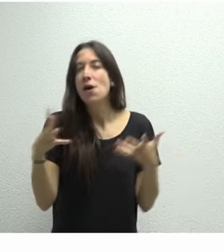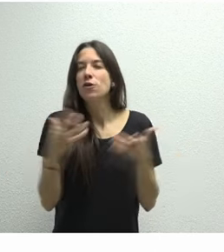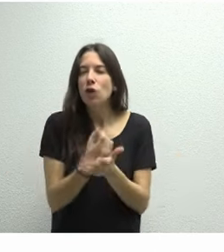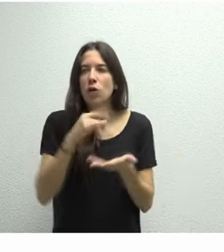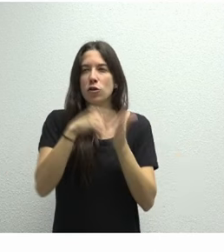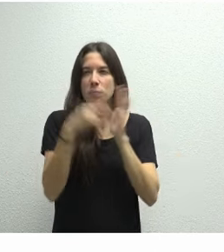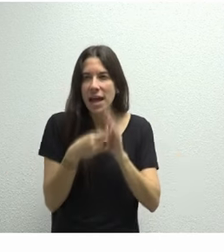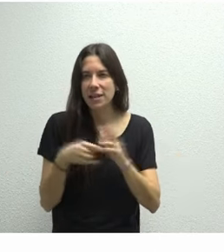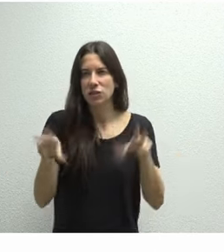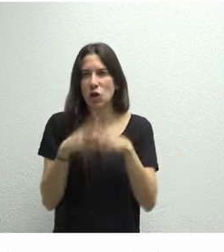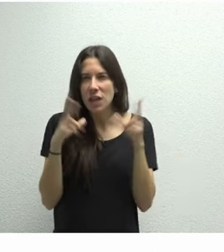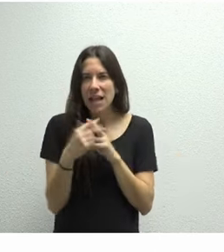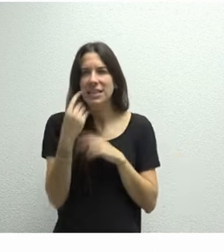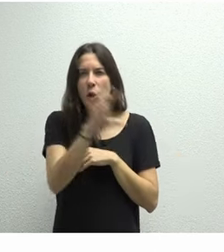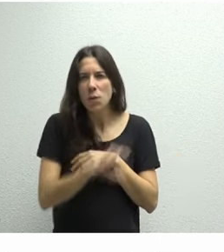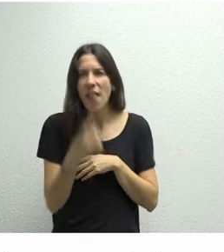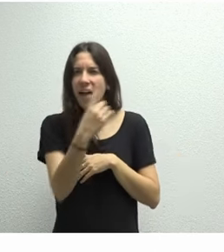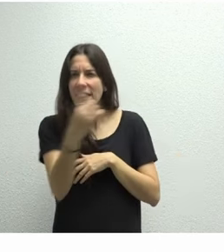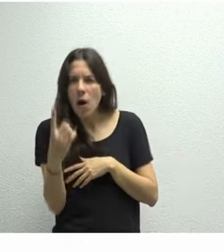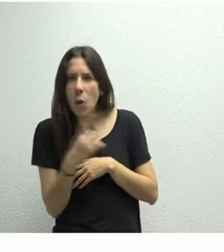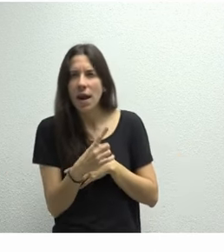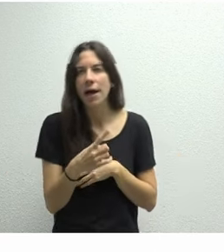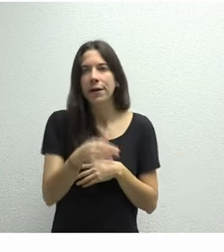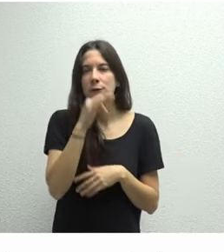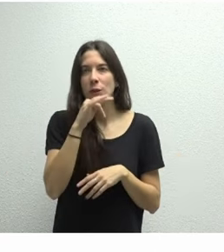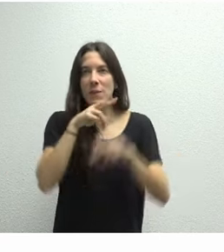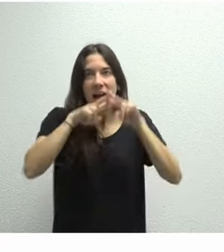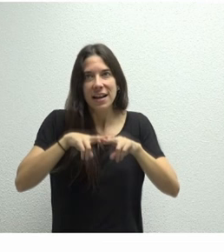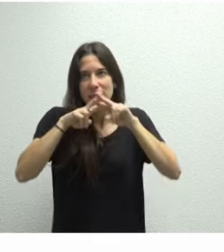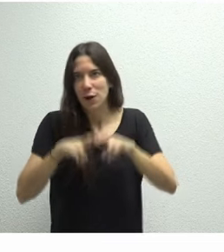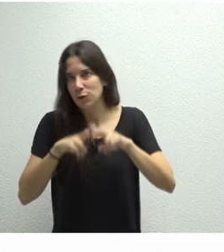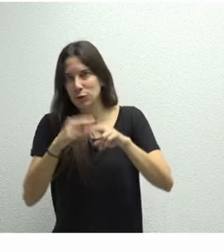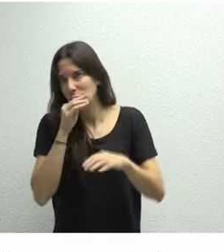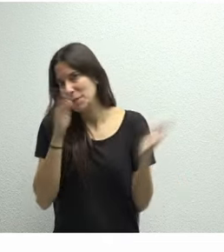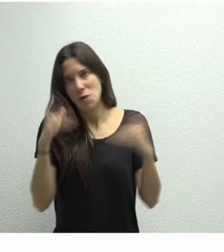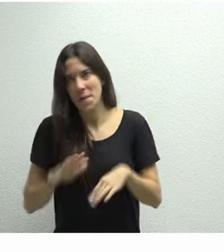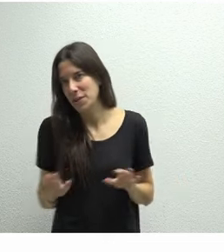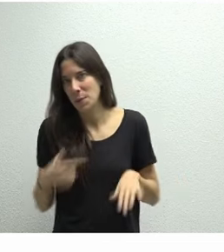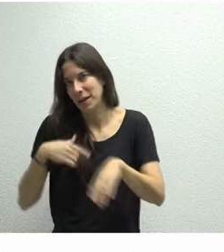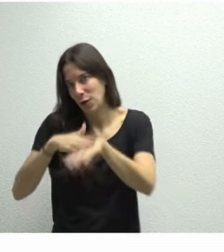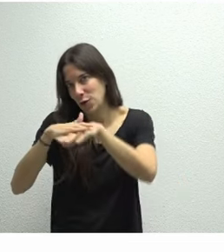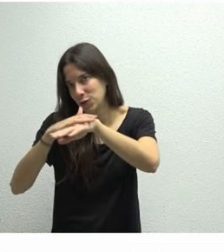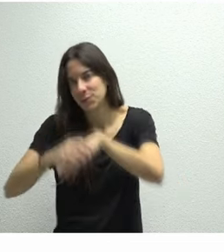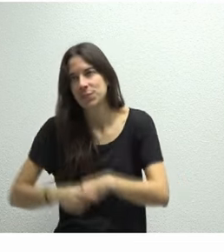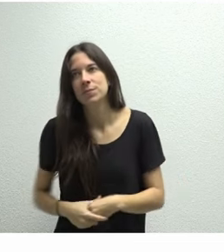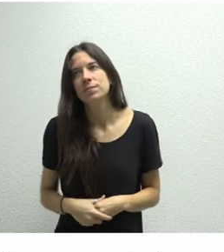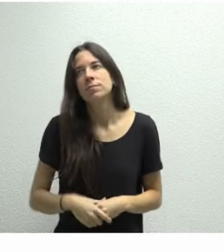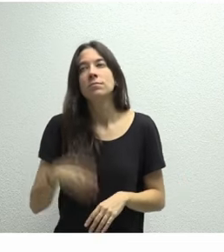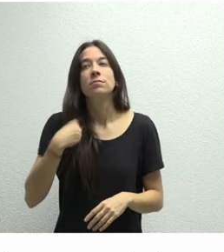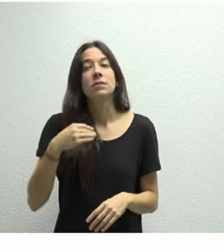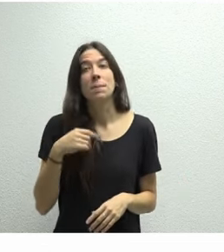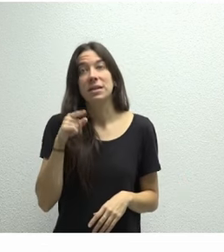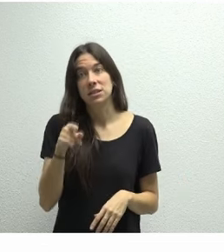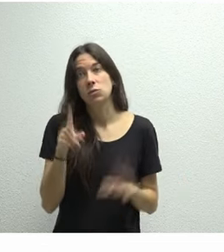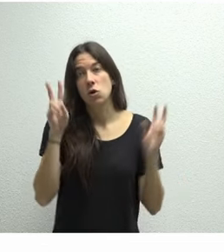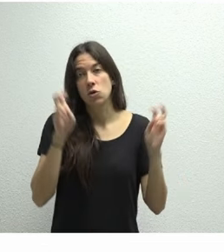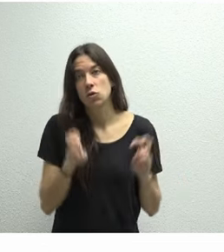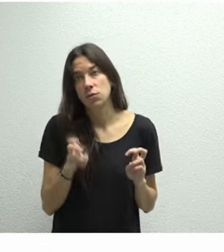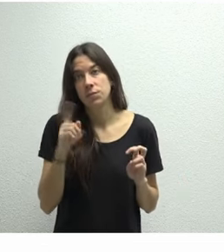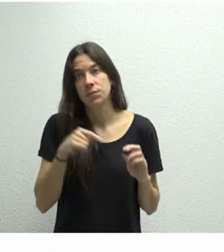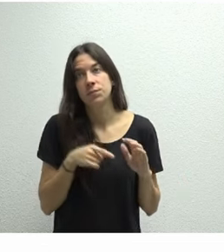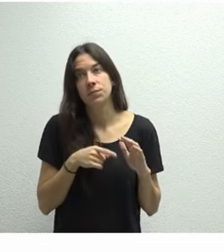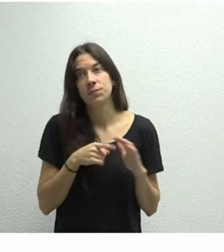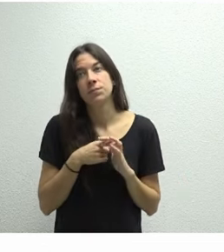sociales de cada una de las comunidades no por tanto disculpas lo mismo no eh en esa línea de de Quality